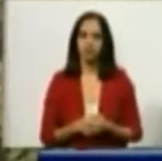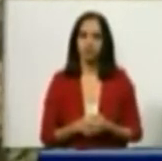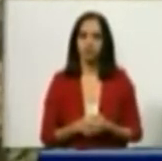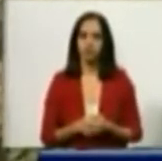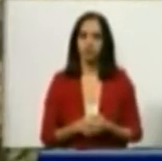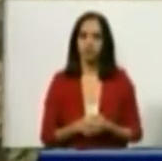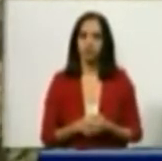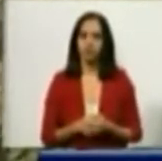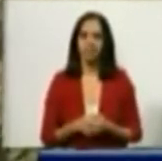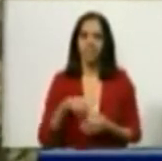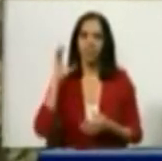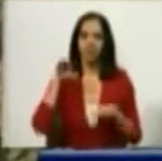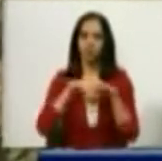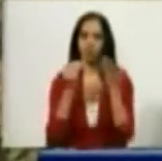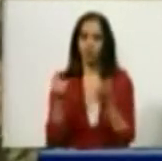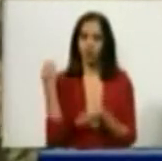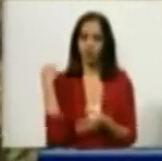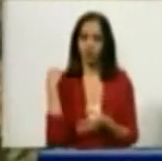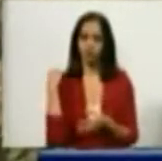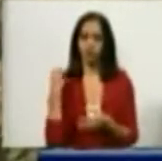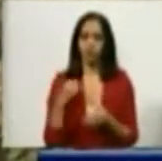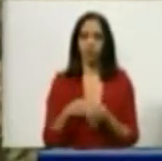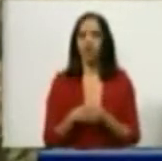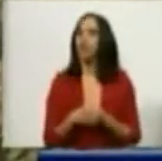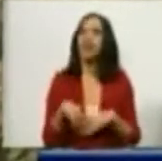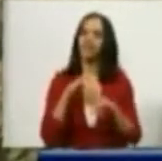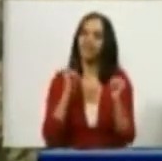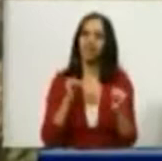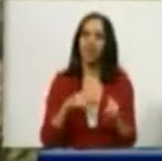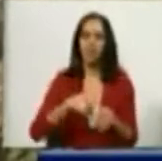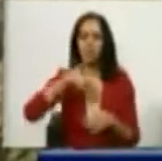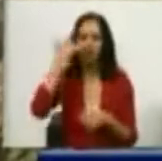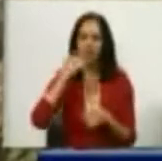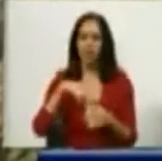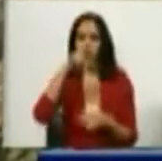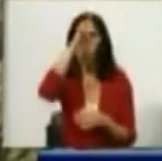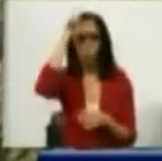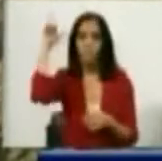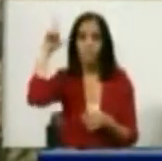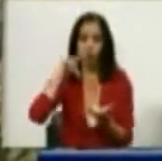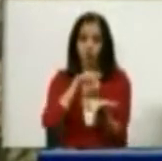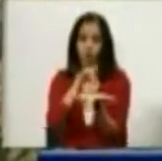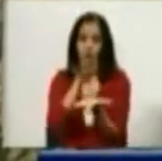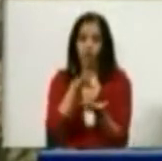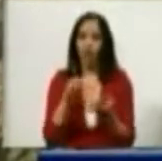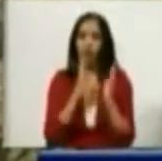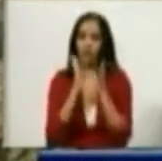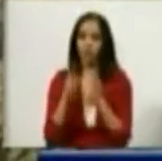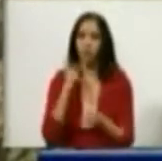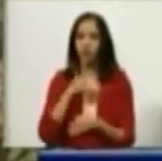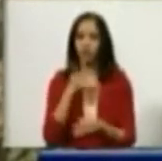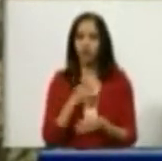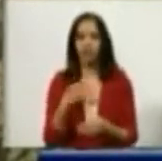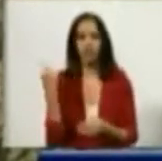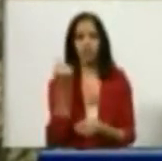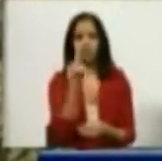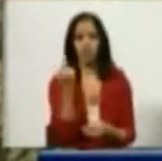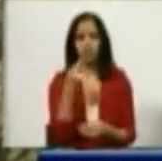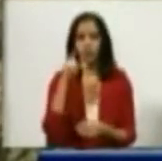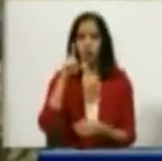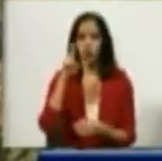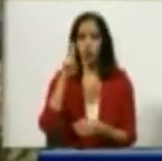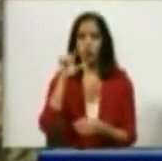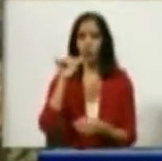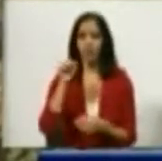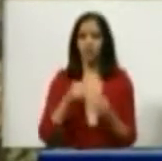el patriota mundo nos informa En vista que el penado Leopoldo López lo expulsó de su organización política El Solitario Luis florido no